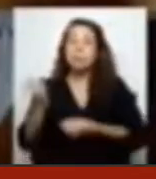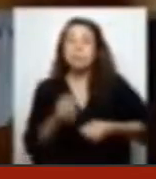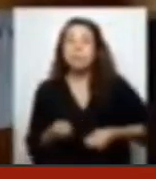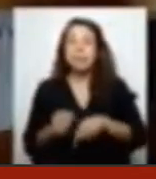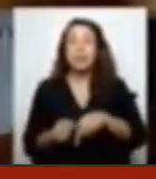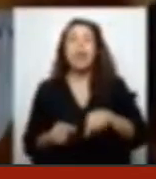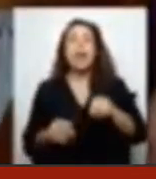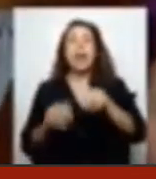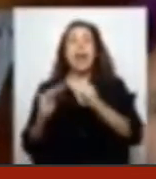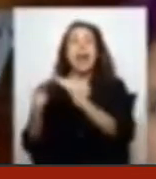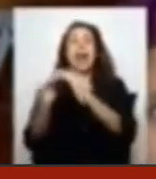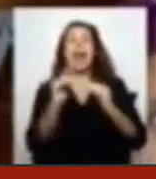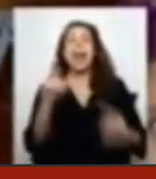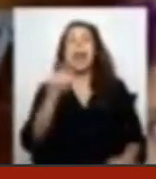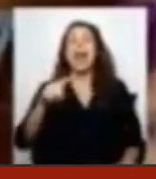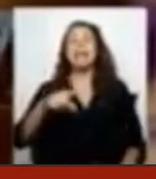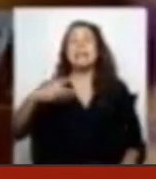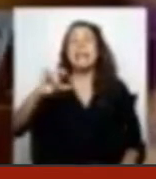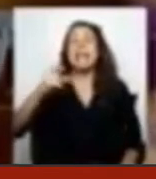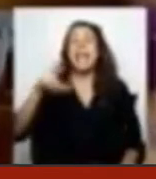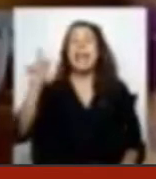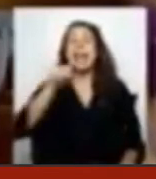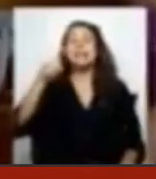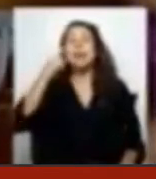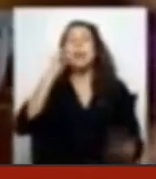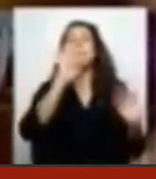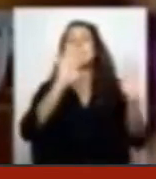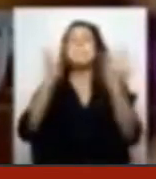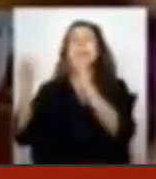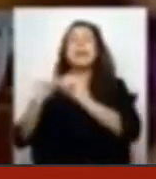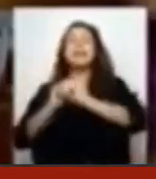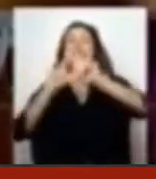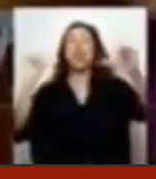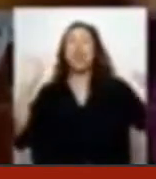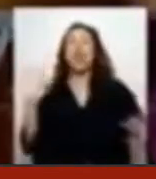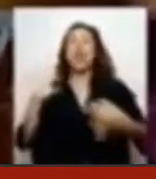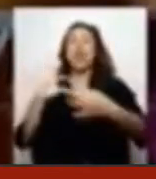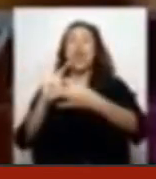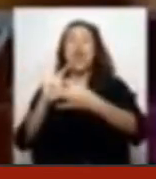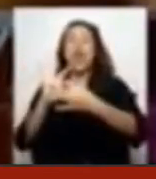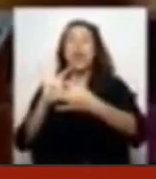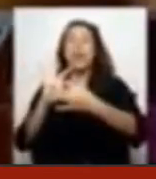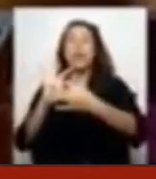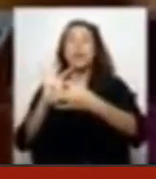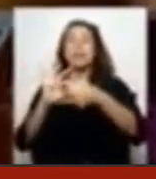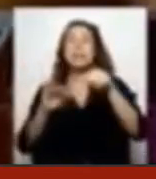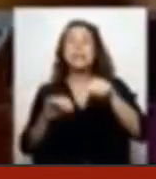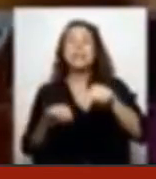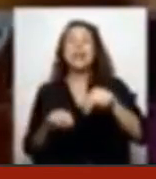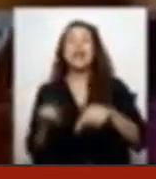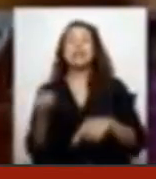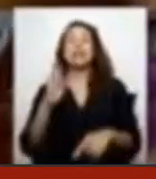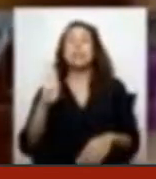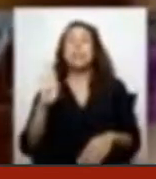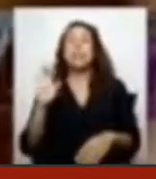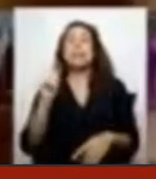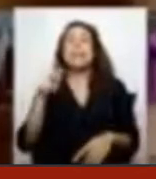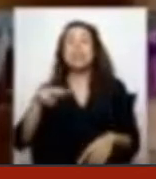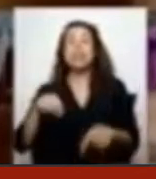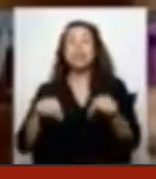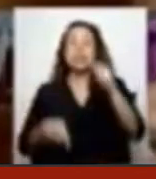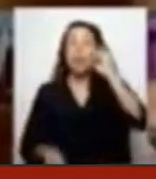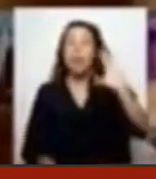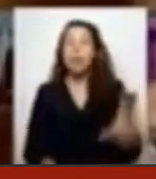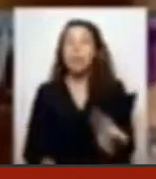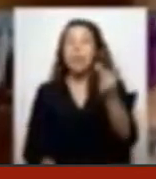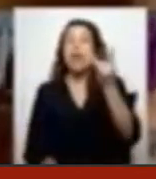Higueras, también conocido como Parque del Sol, para conectar la futura subestación con la actual. Estas obras fueron descubiertas gracias a la persistencia